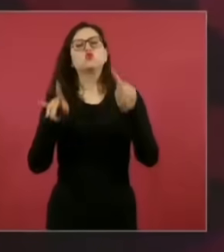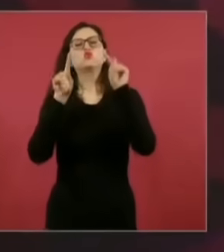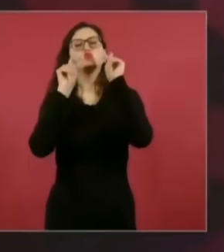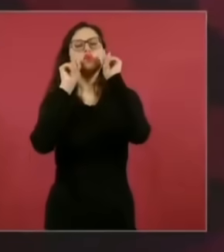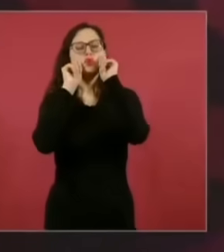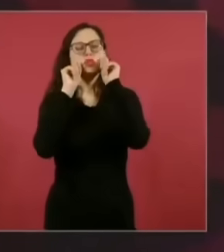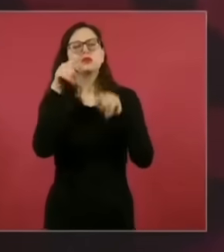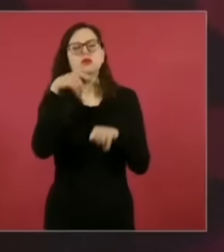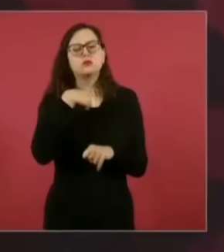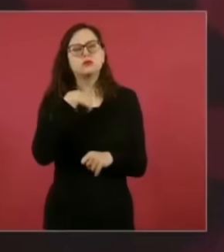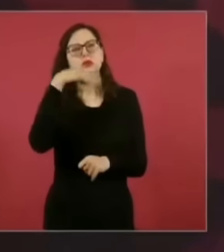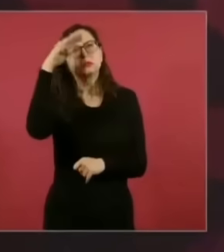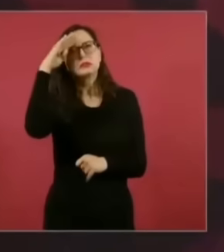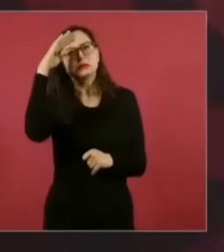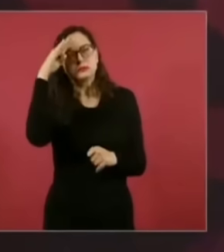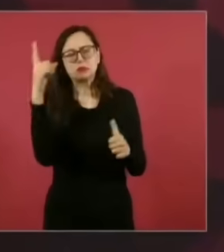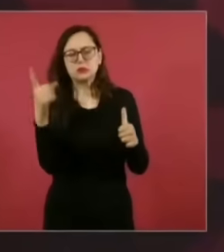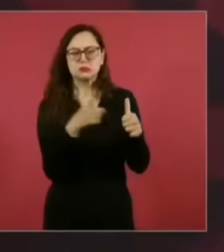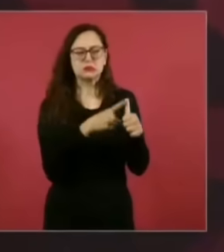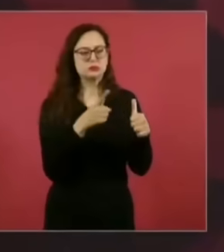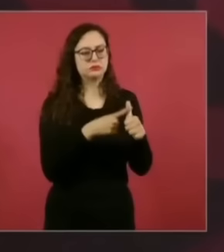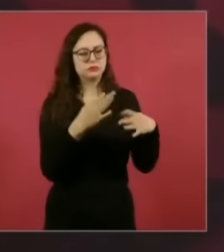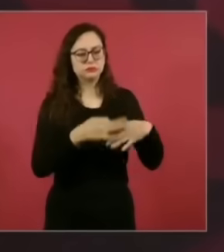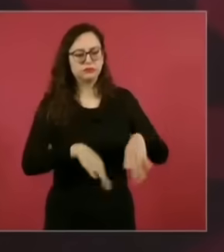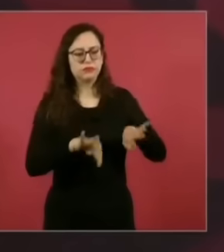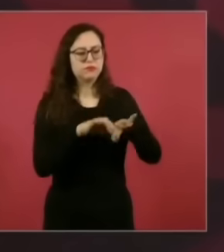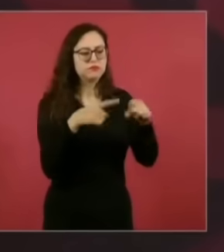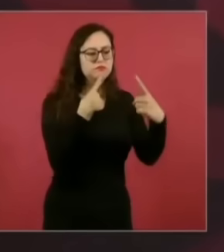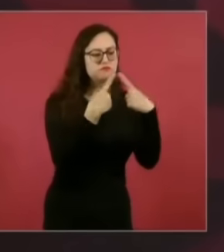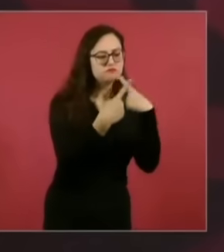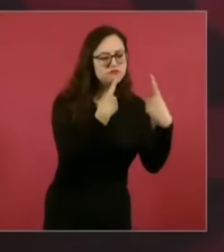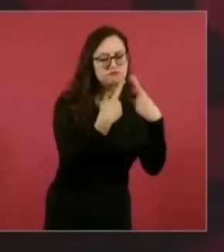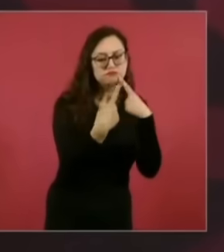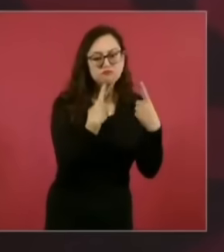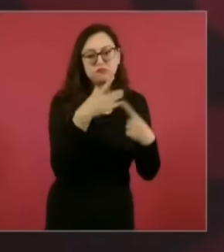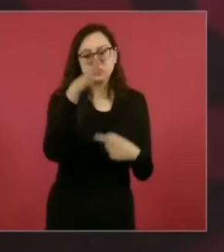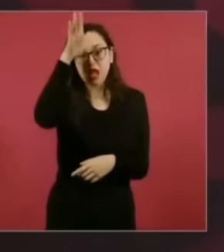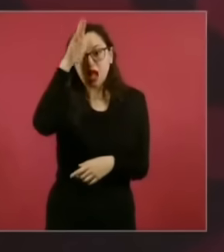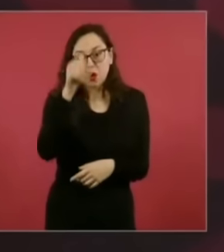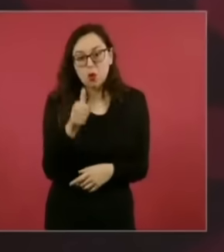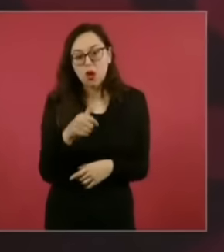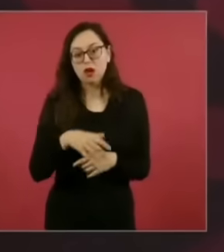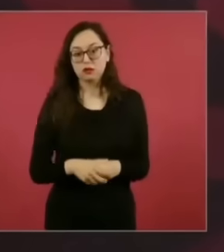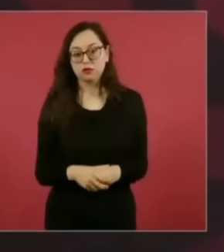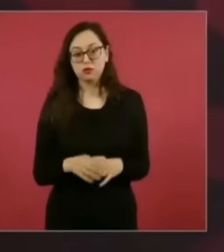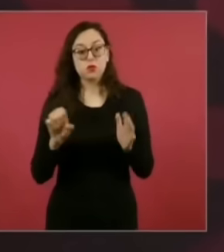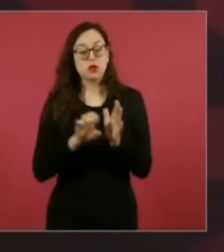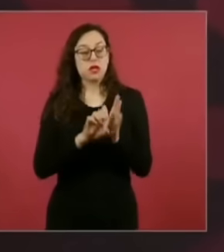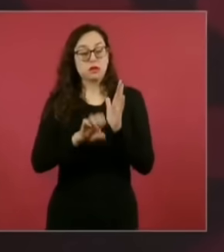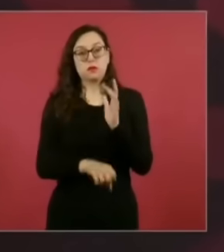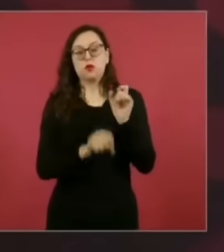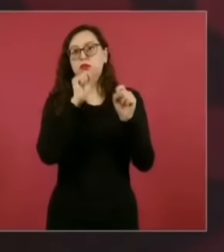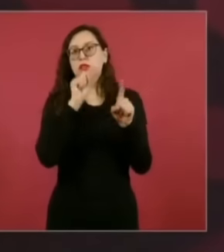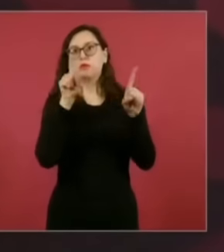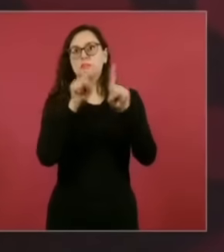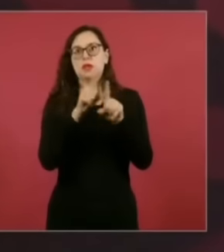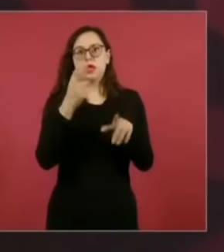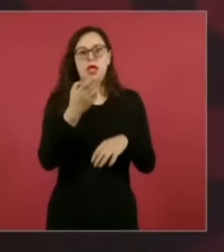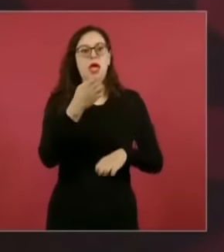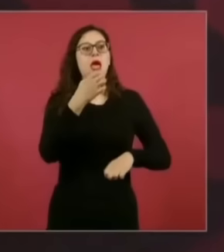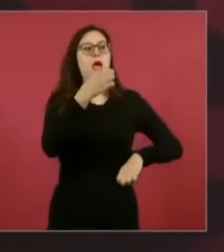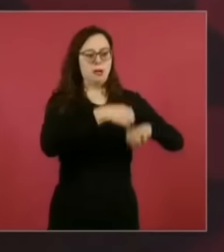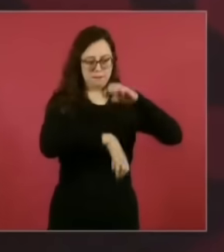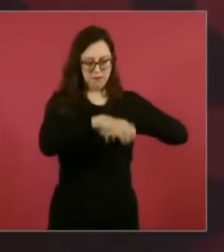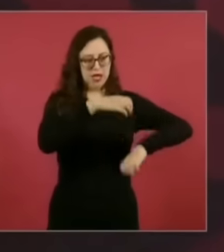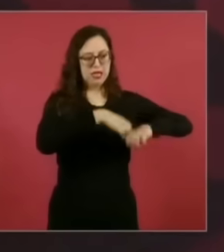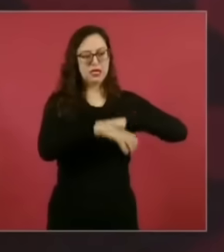acuerdos. En el caso, por ejemplo, los contratos de los gasoductos, en vez de irnos